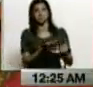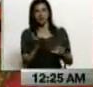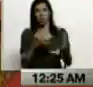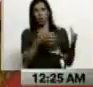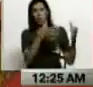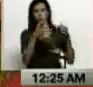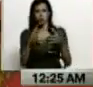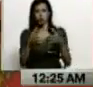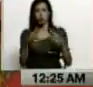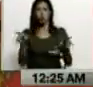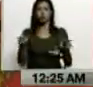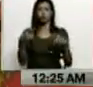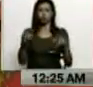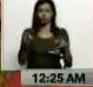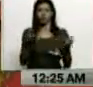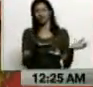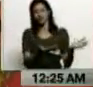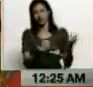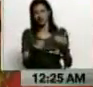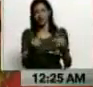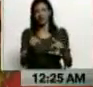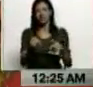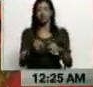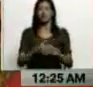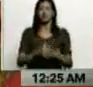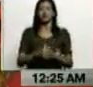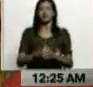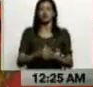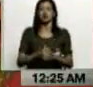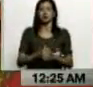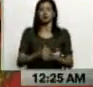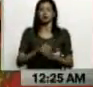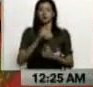músicos no un grupo musical x